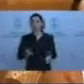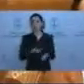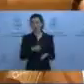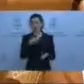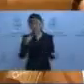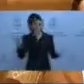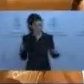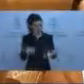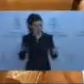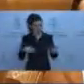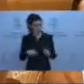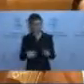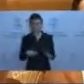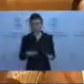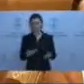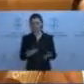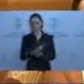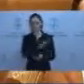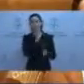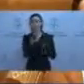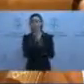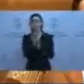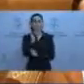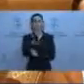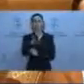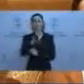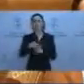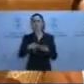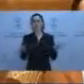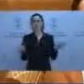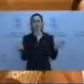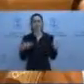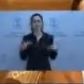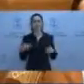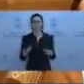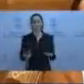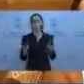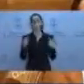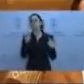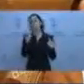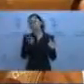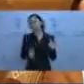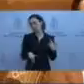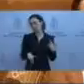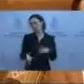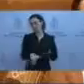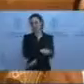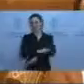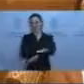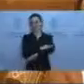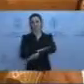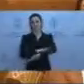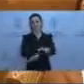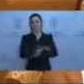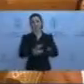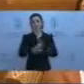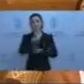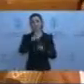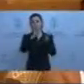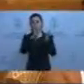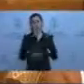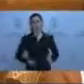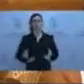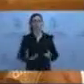oiga, ni se le abrió expediente sancionador. Y eso le correspondía, ¿sabe a quién, señor consejero? Al gobierno, al consejero correspondiente. Y en este